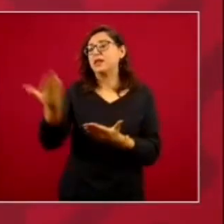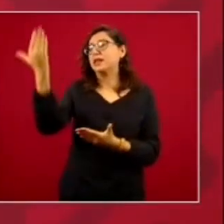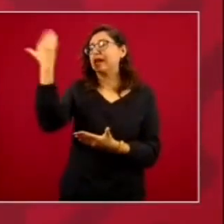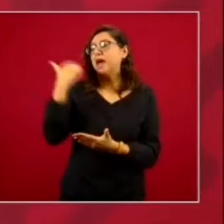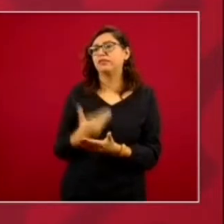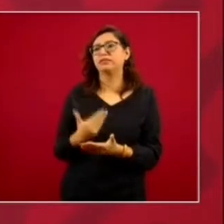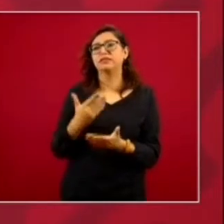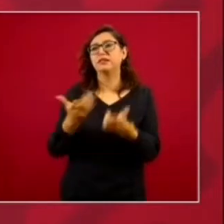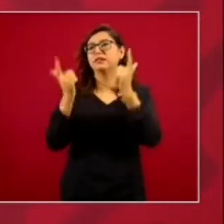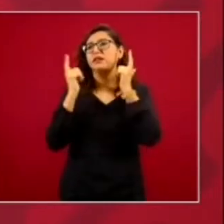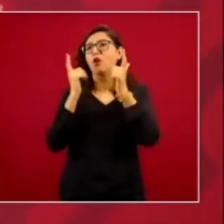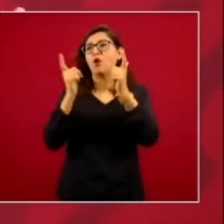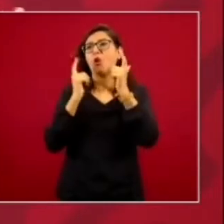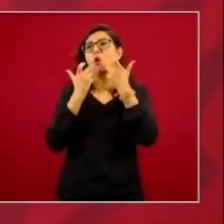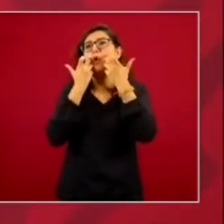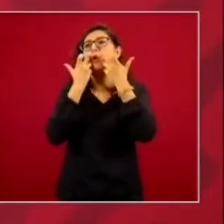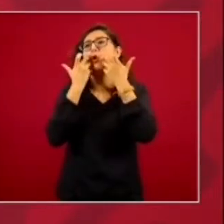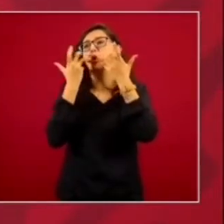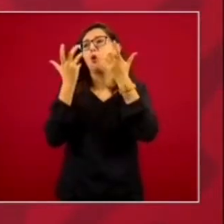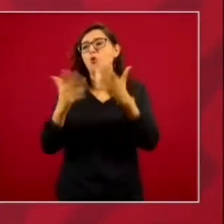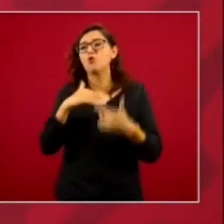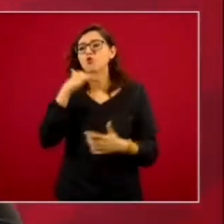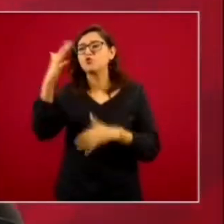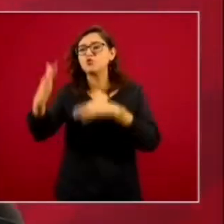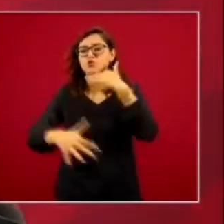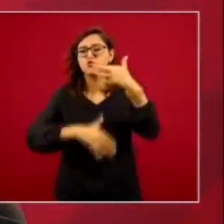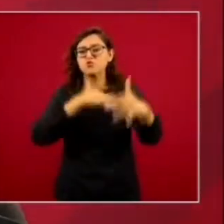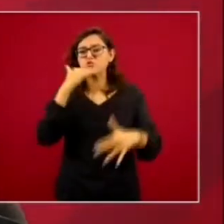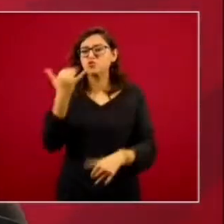corrupción, de injusticias, de privilegios.